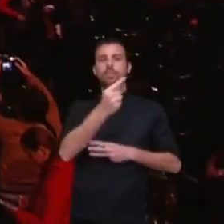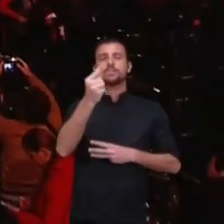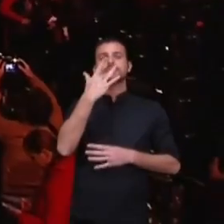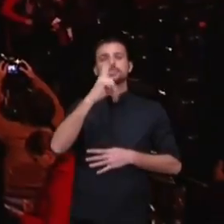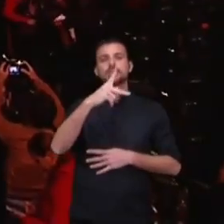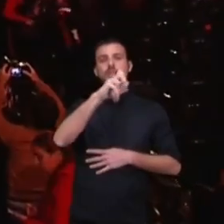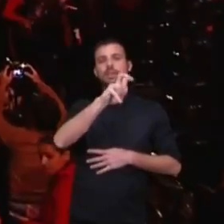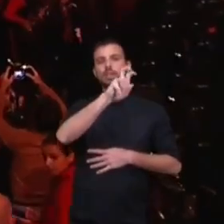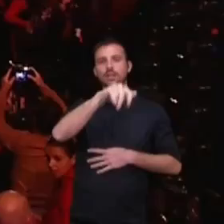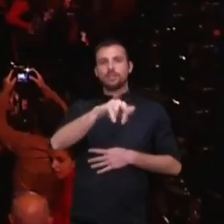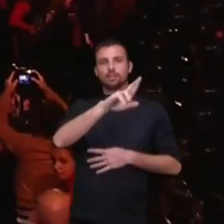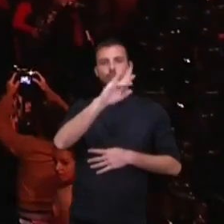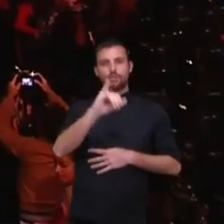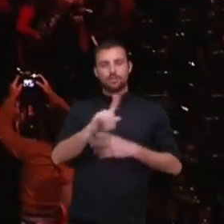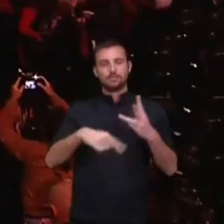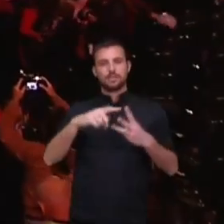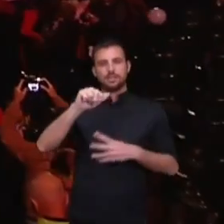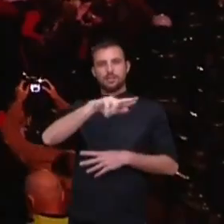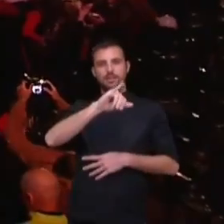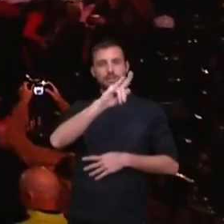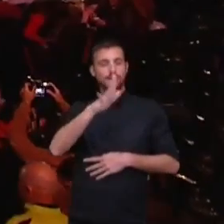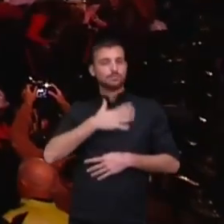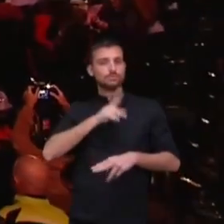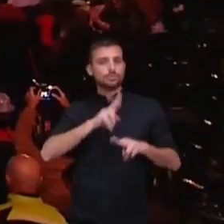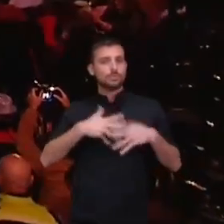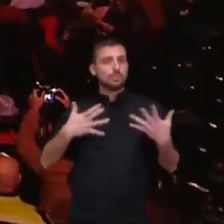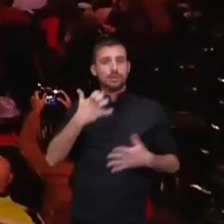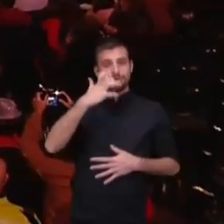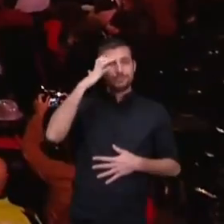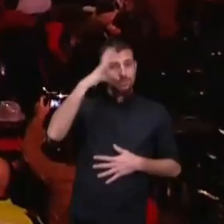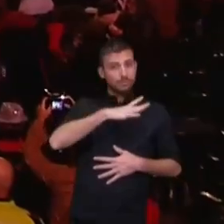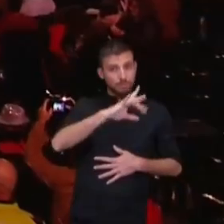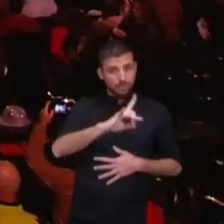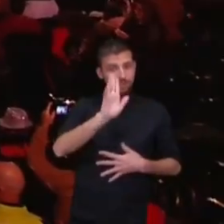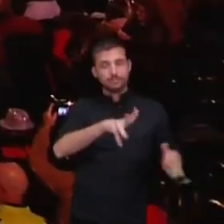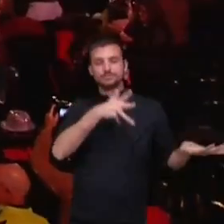de Kevin Rodríguez y Enrique González con la fantasía Si puedes soñarlo, puedes vivirlo.